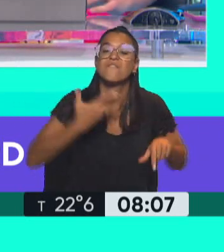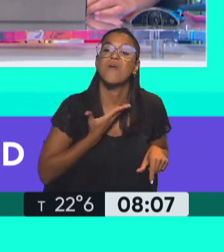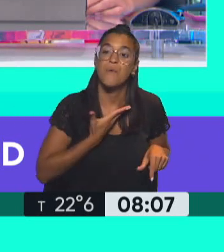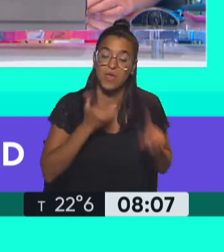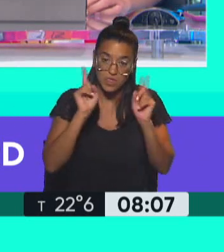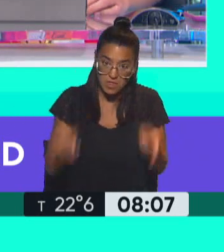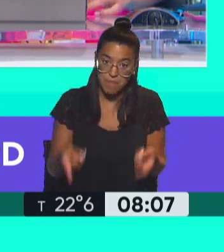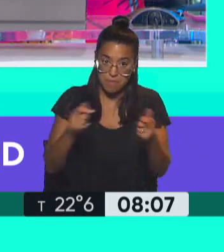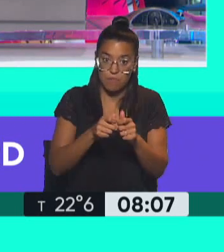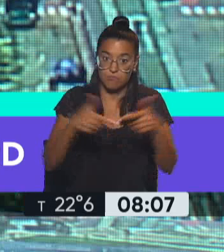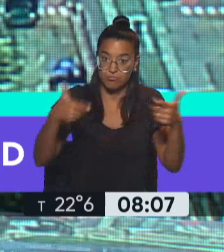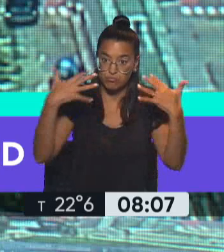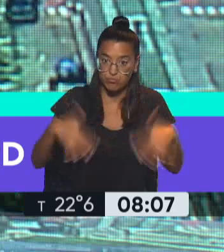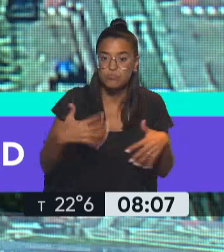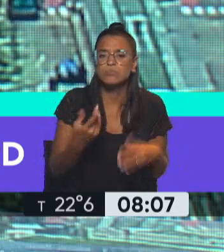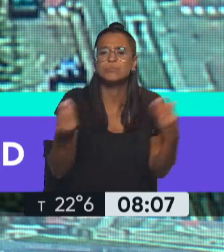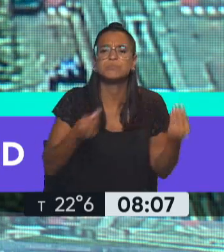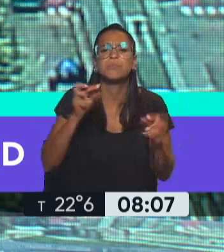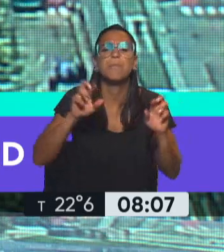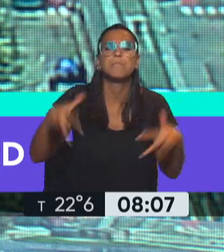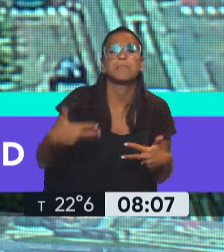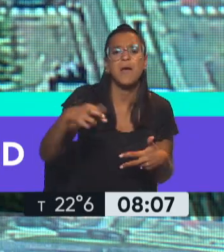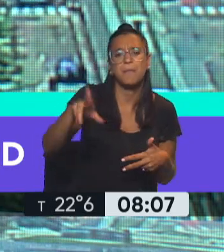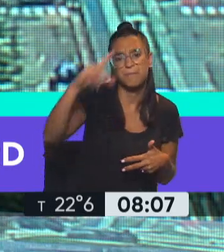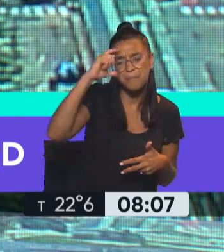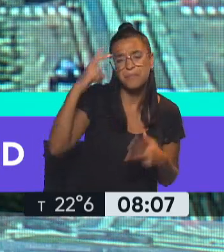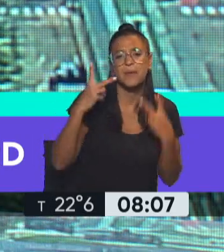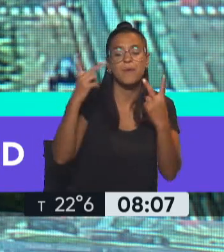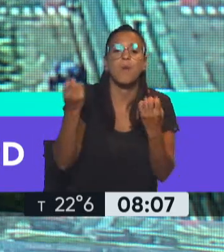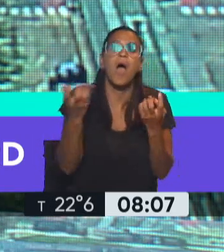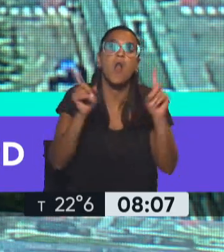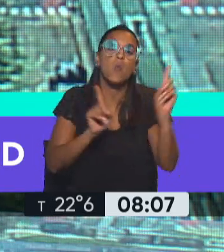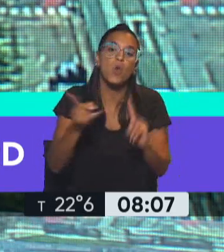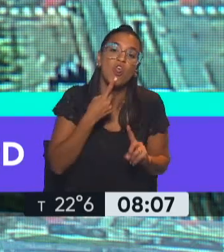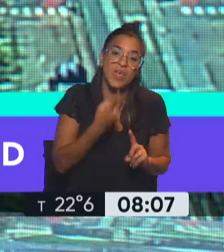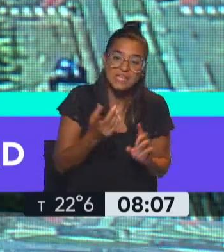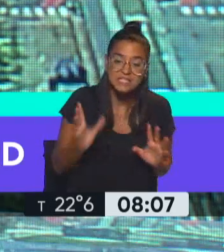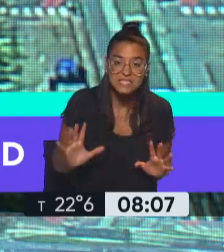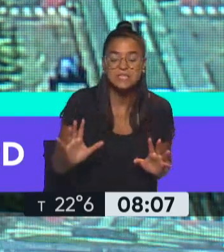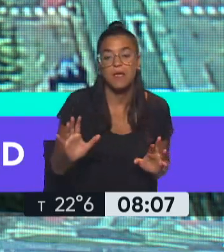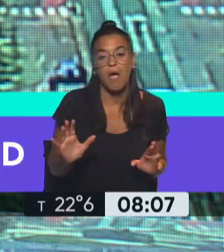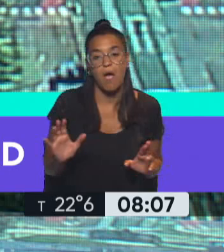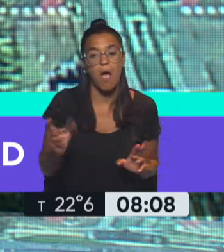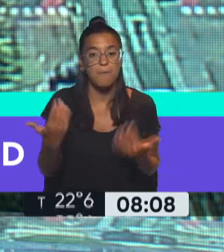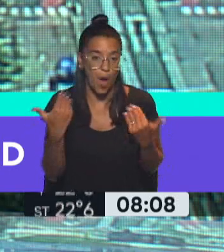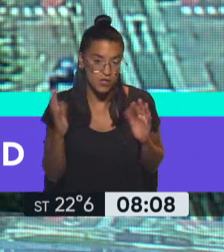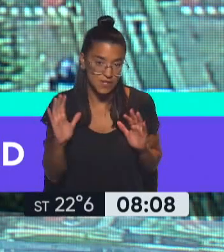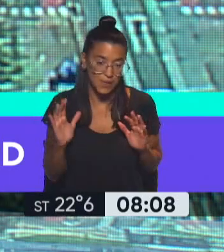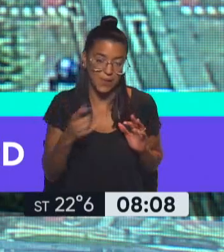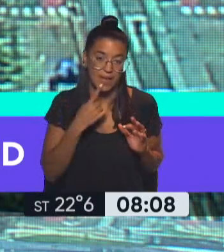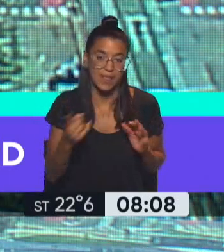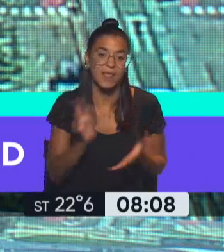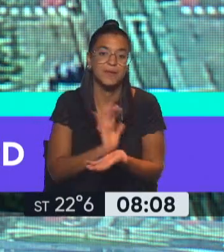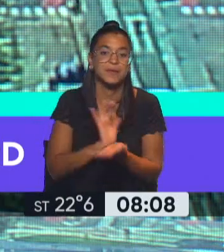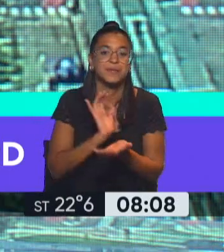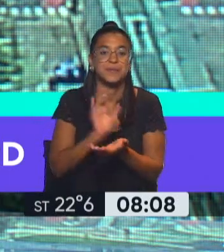también muy arriba y flor que va a pasar con el programa pre viaje finalmente porque había algunas versiones que apuntaban a la posibilidad de generar